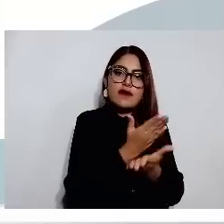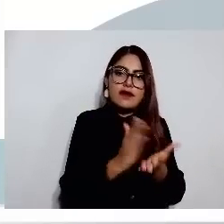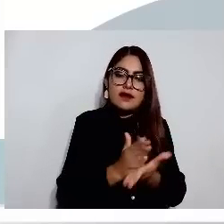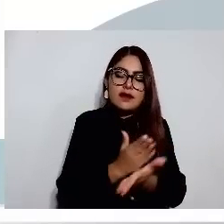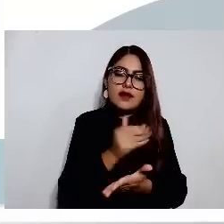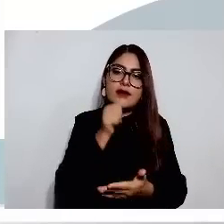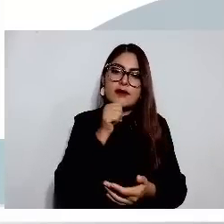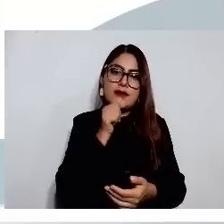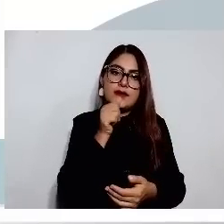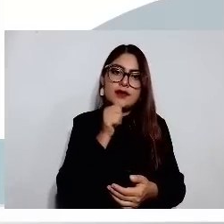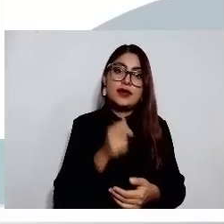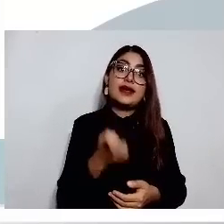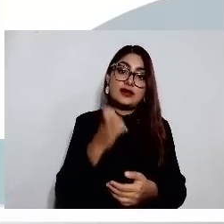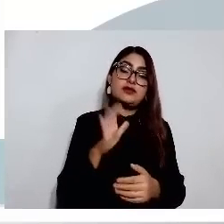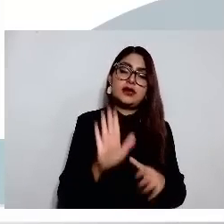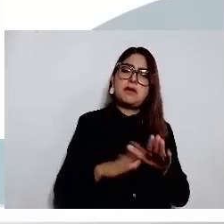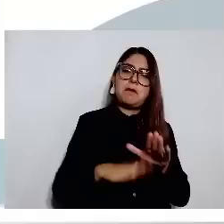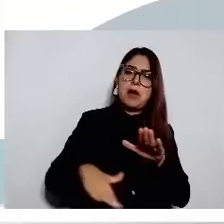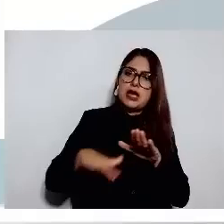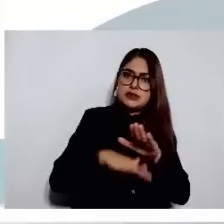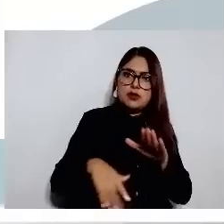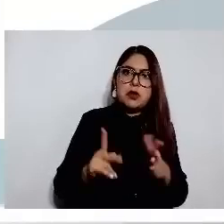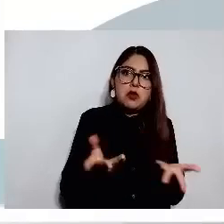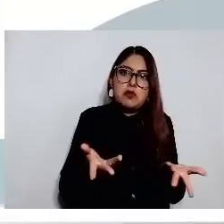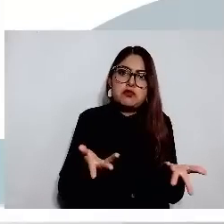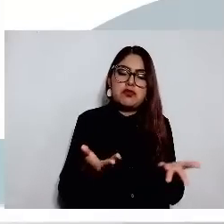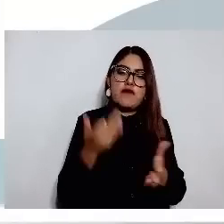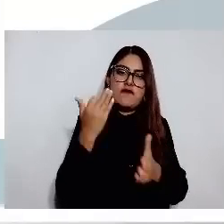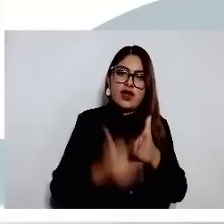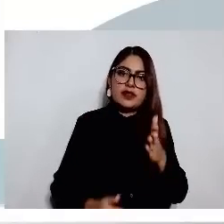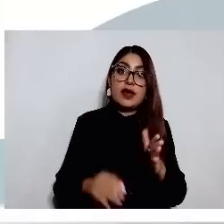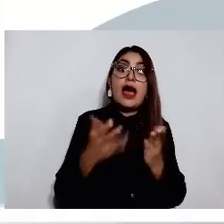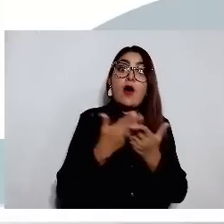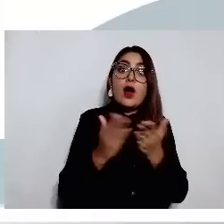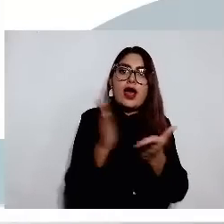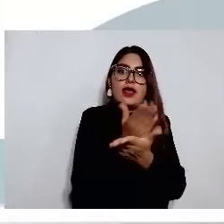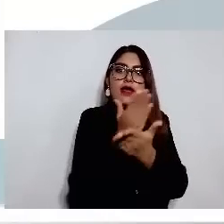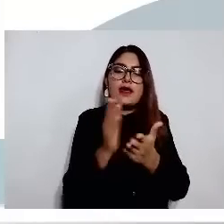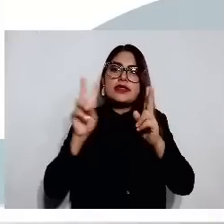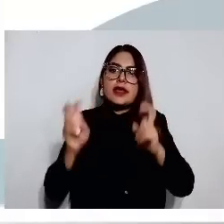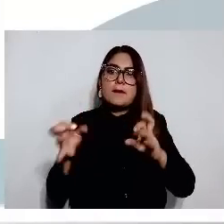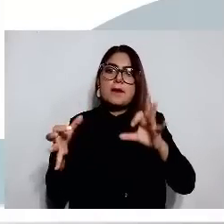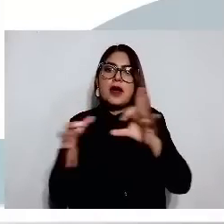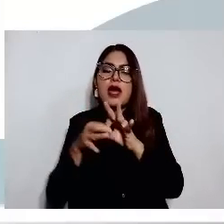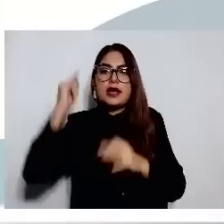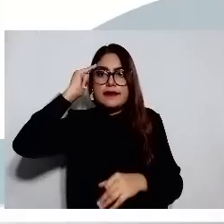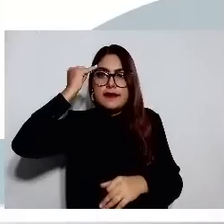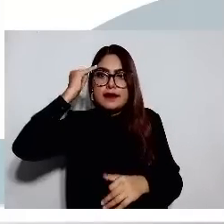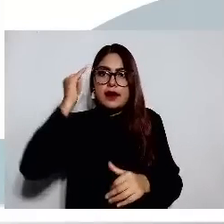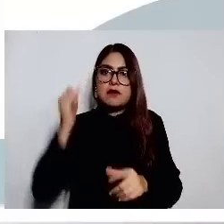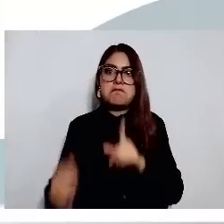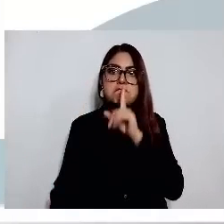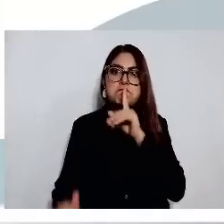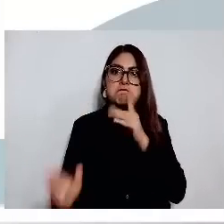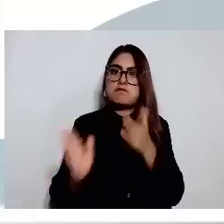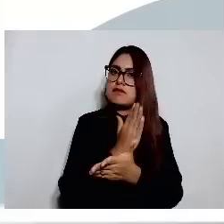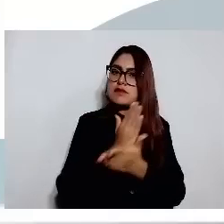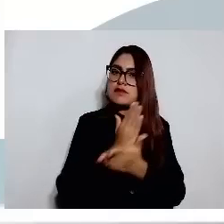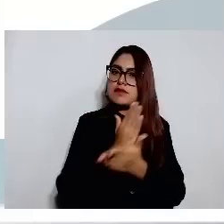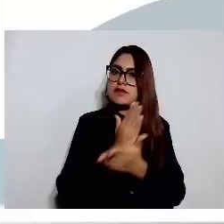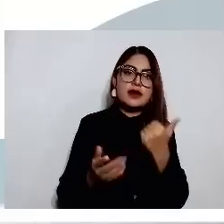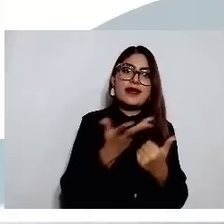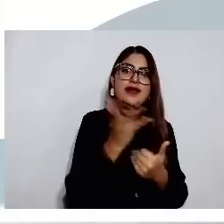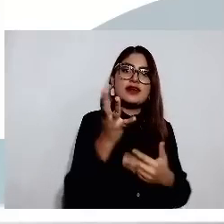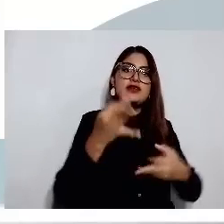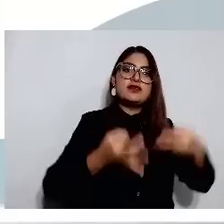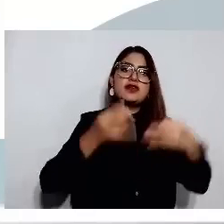Ya no digamos pertenencia a un pueblo indígena. Y la respuesta de los poderes judiciales es: yo no puedo recabar esa información porque